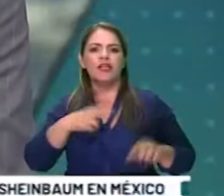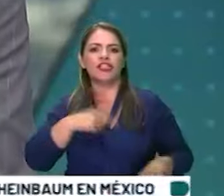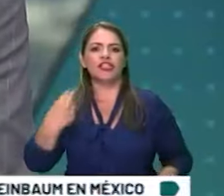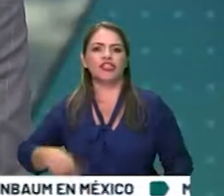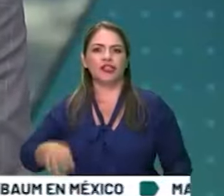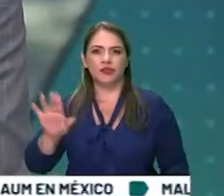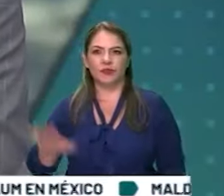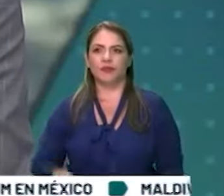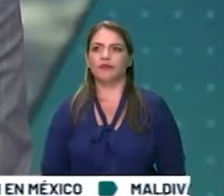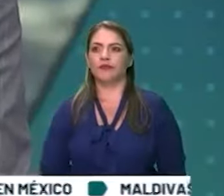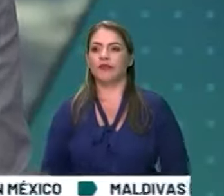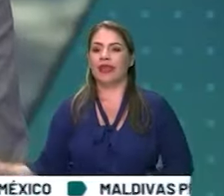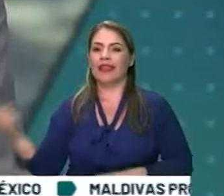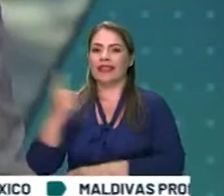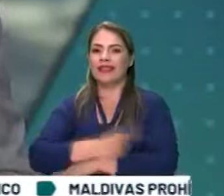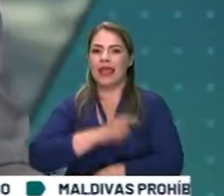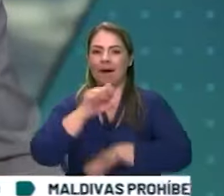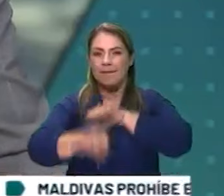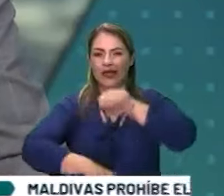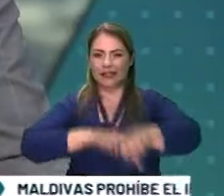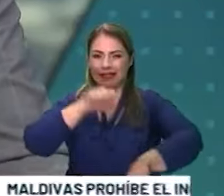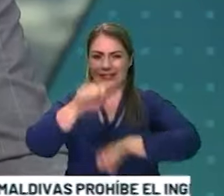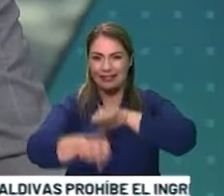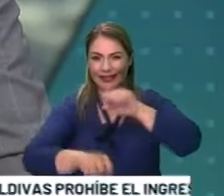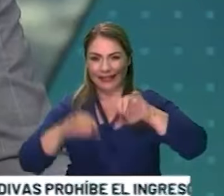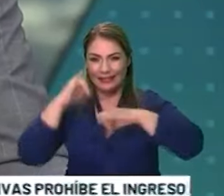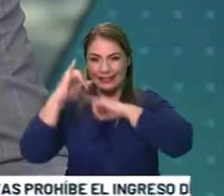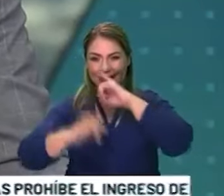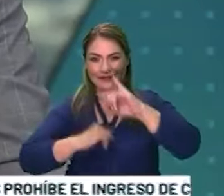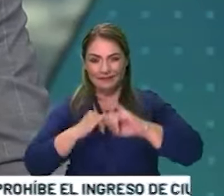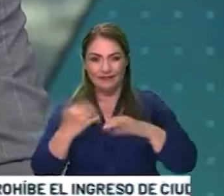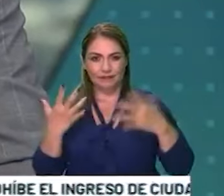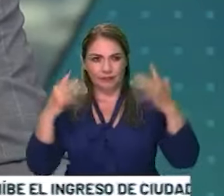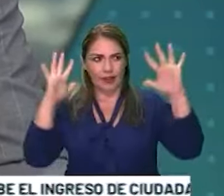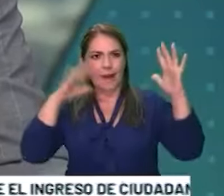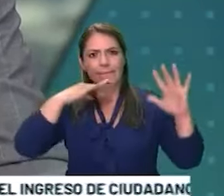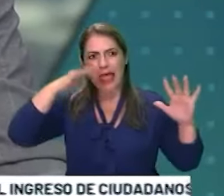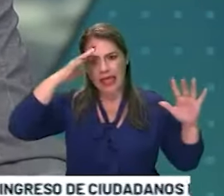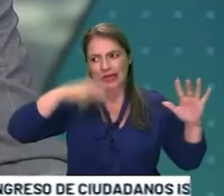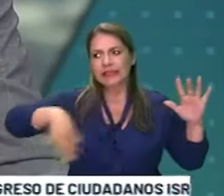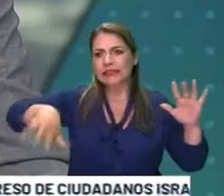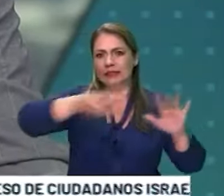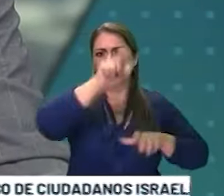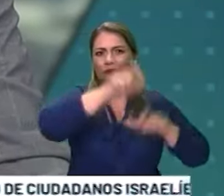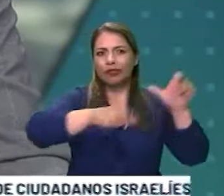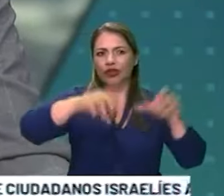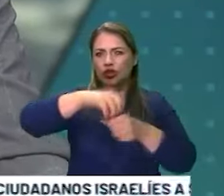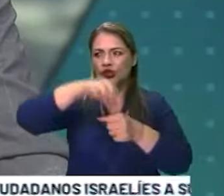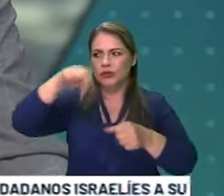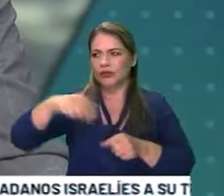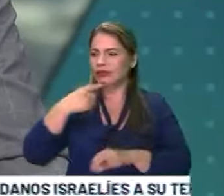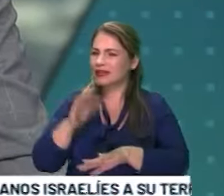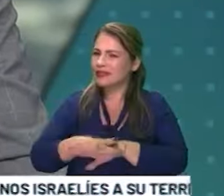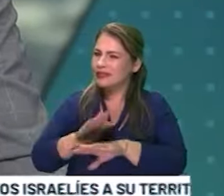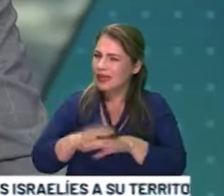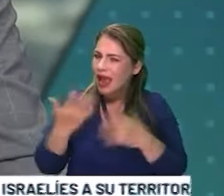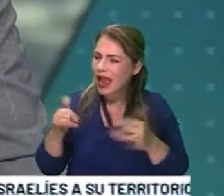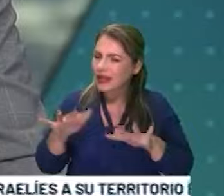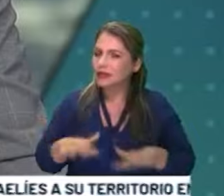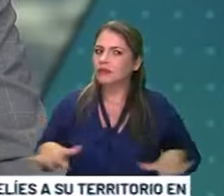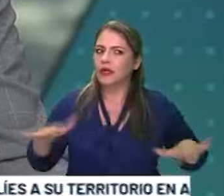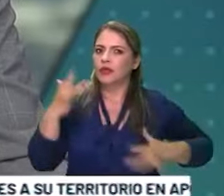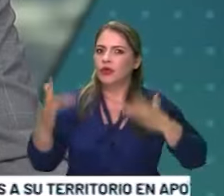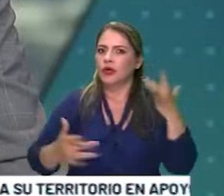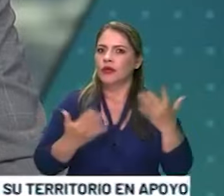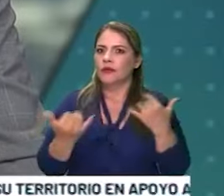Hoy en el Día Mundial de la Bicicleta, los ciudadanos del Valle de Aburrá hacen un llamado a las autoridades para crear más espacios para el disfrute de este medio de